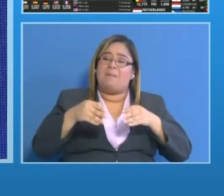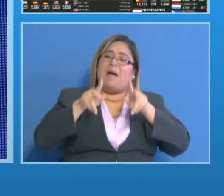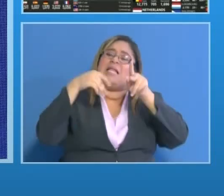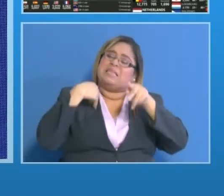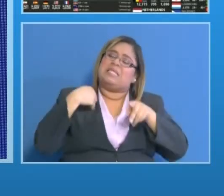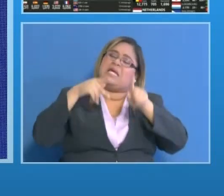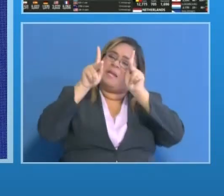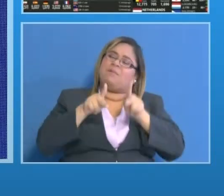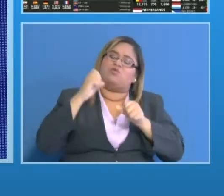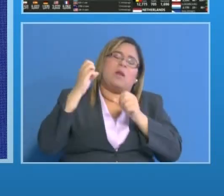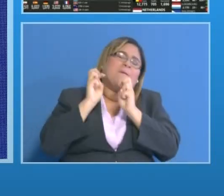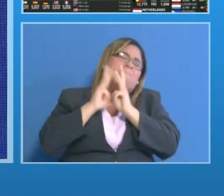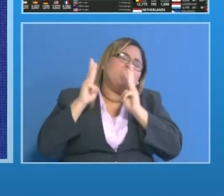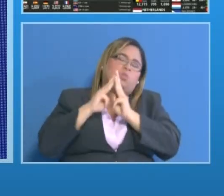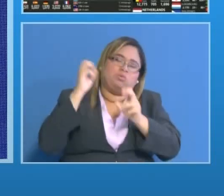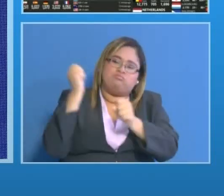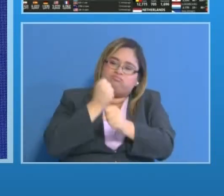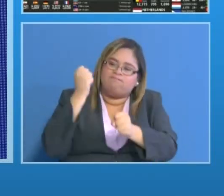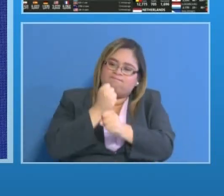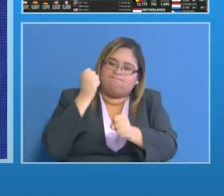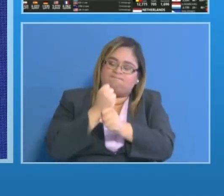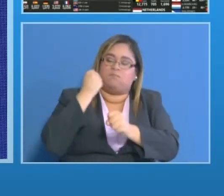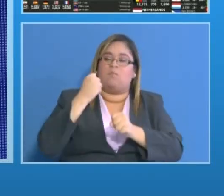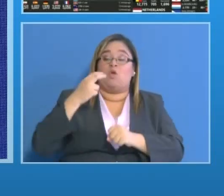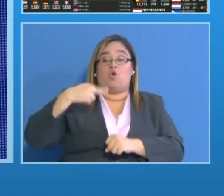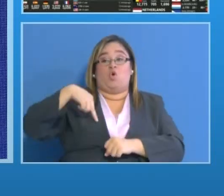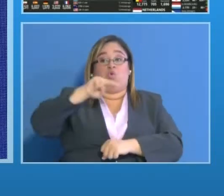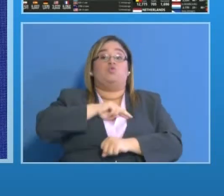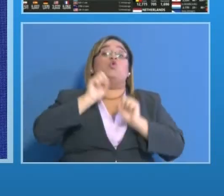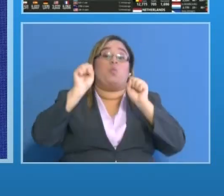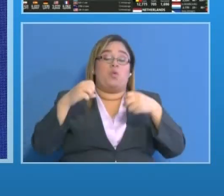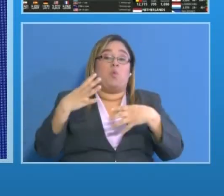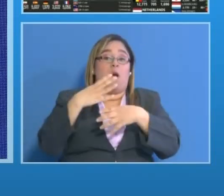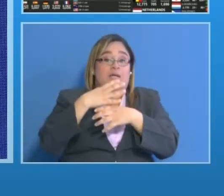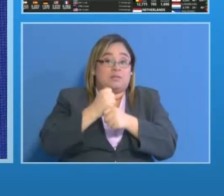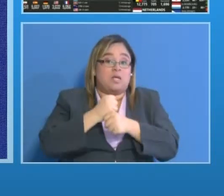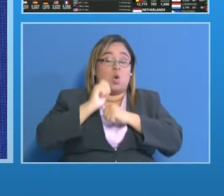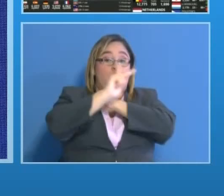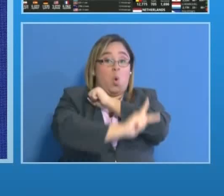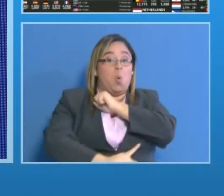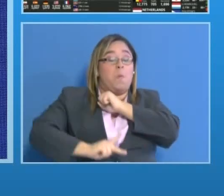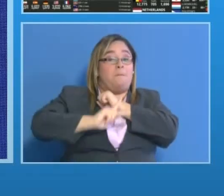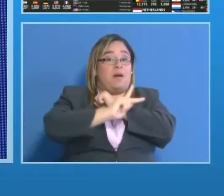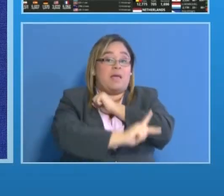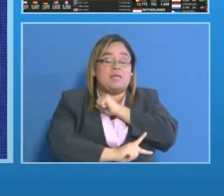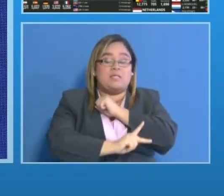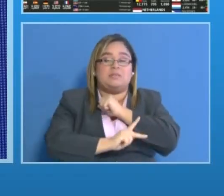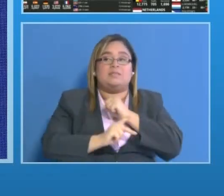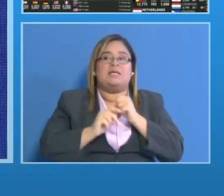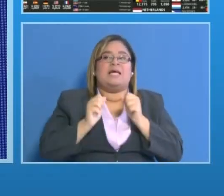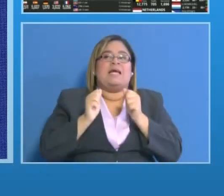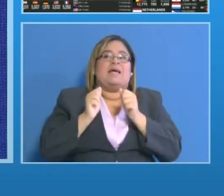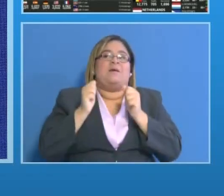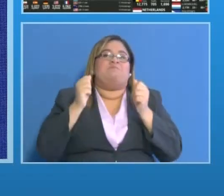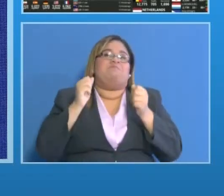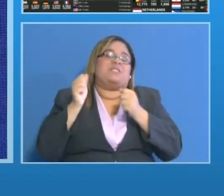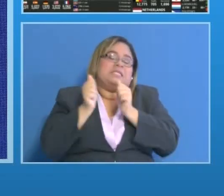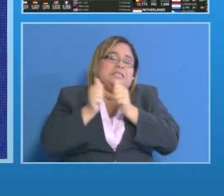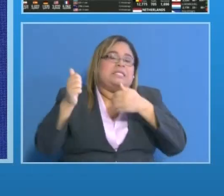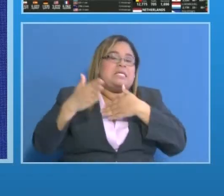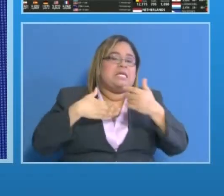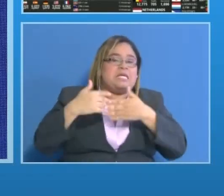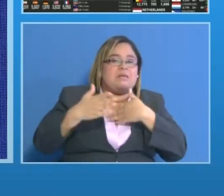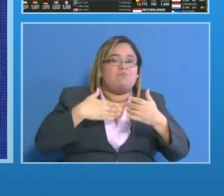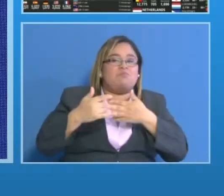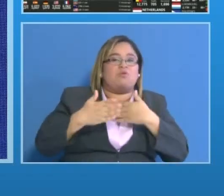trabajadora. Hemos sido capaces de construir una nación, sorteando todas las adversidades que a lo largo